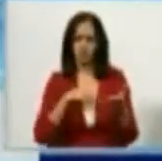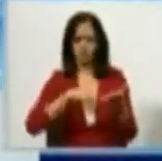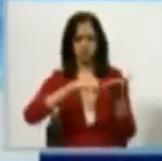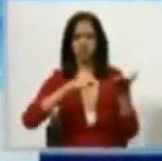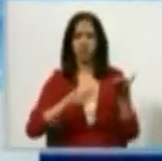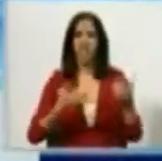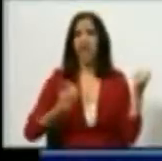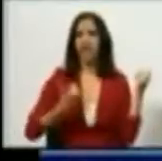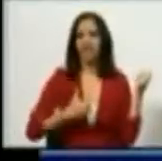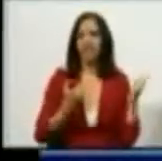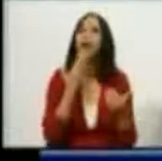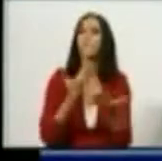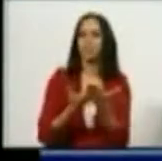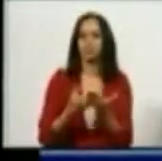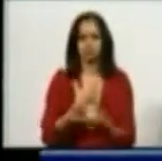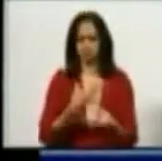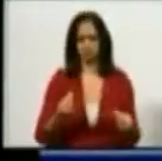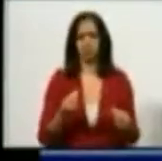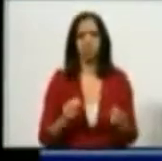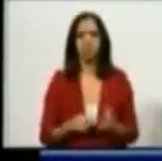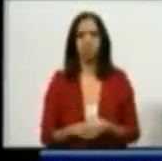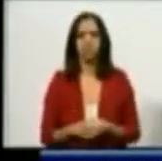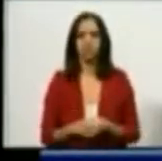este le mandó a pedir